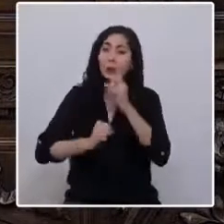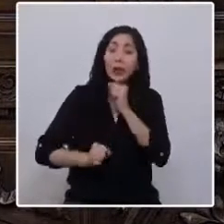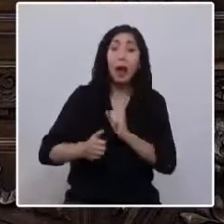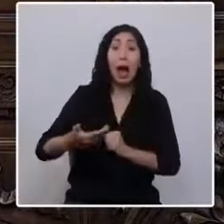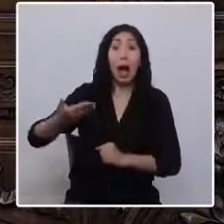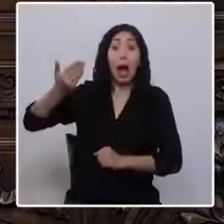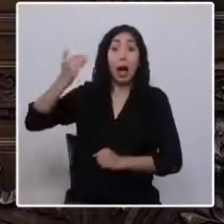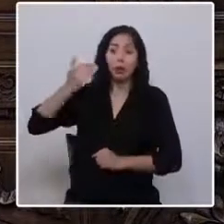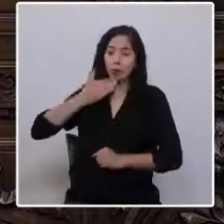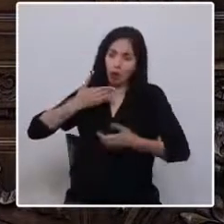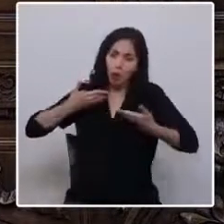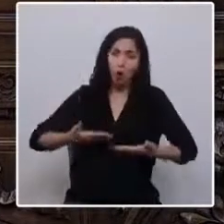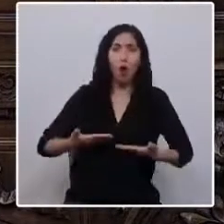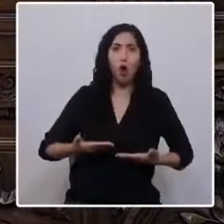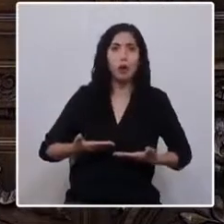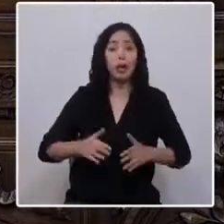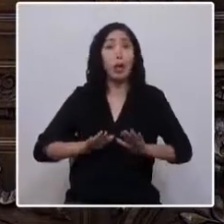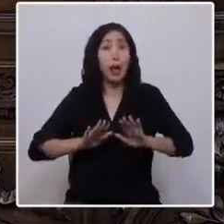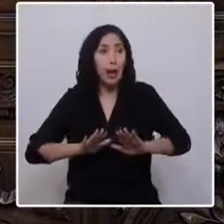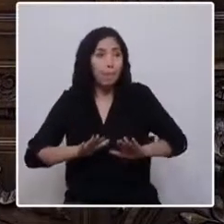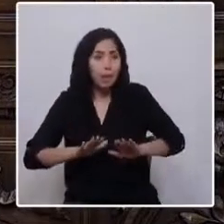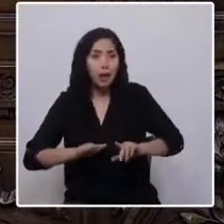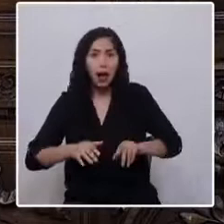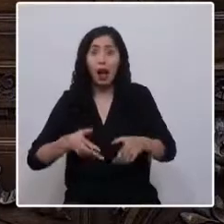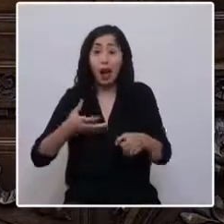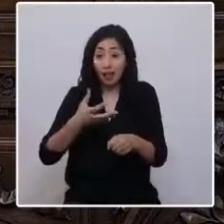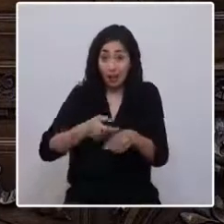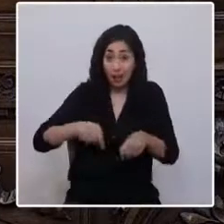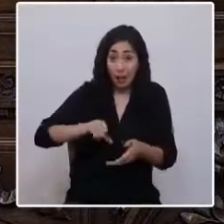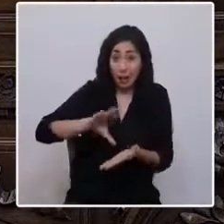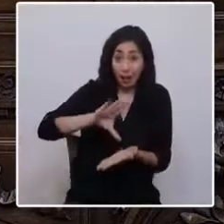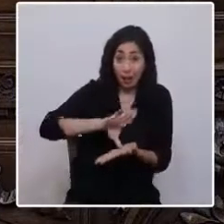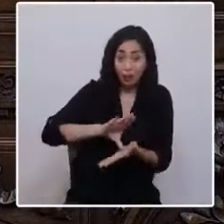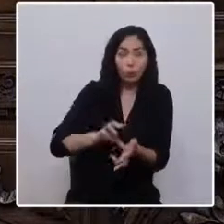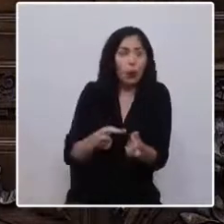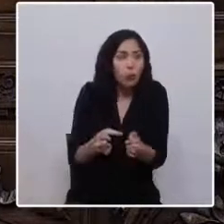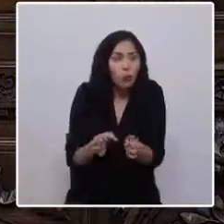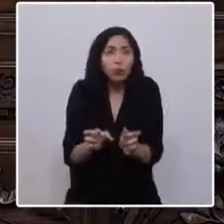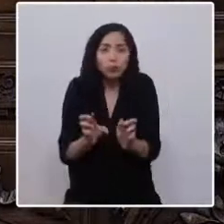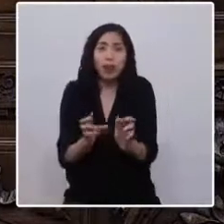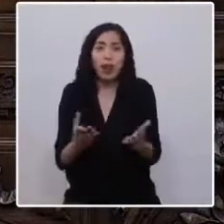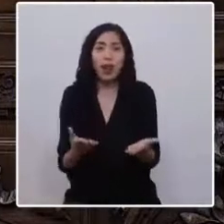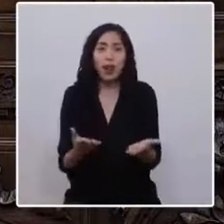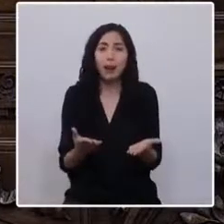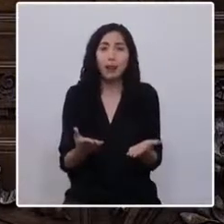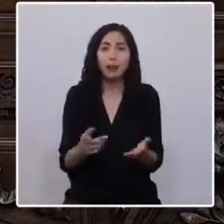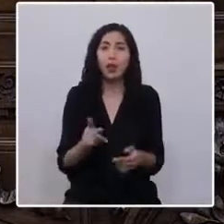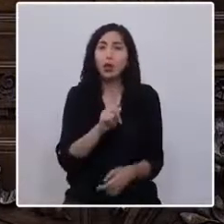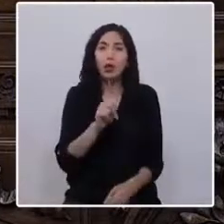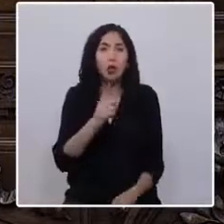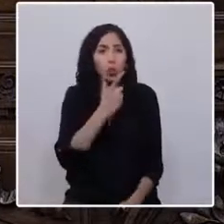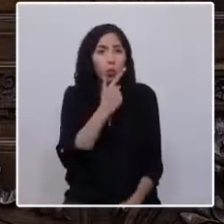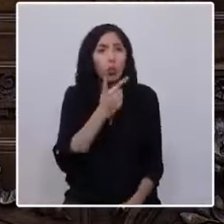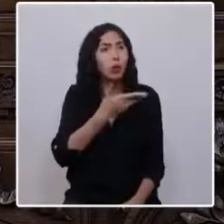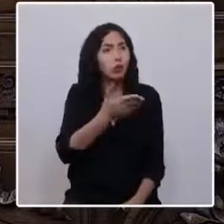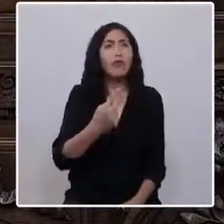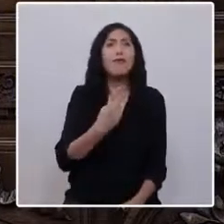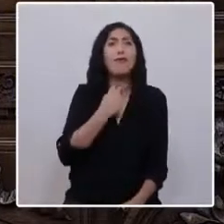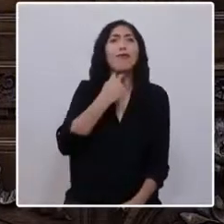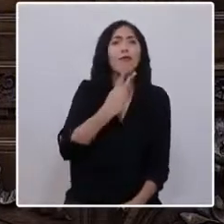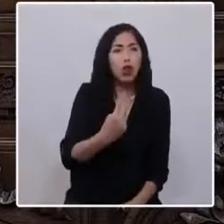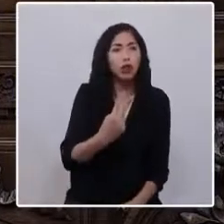hoy que esperan encontrar un espacio en este país que estamos reescribiendo. No duden que su voz y los ecos de su historia